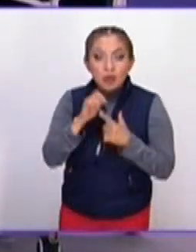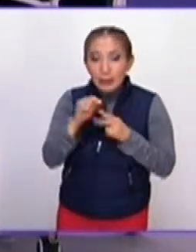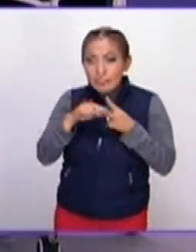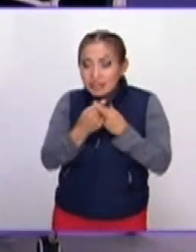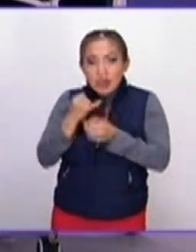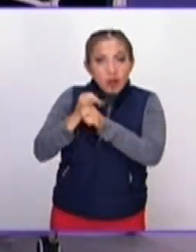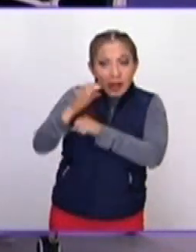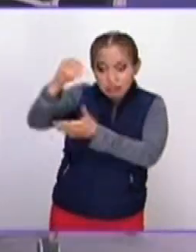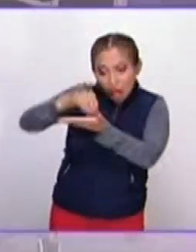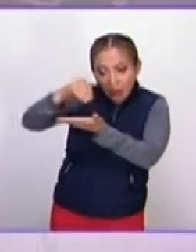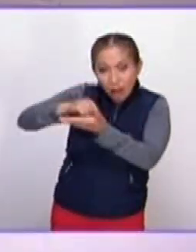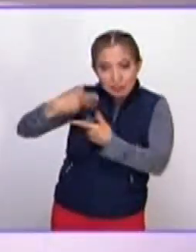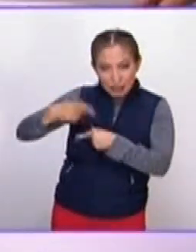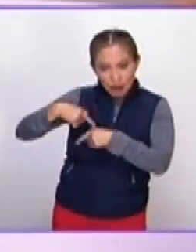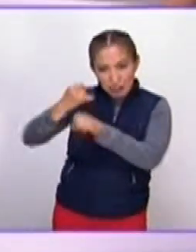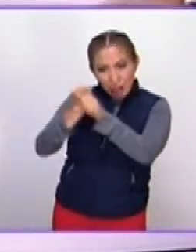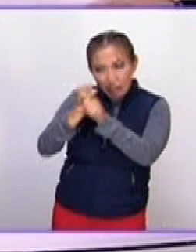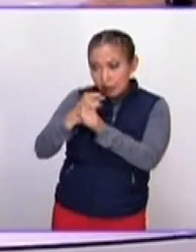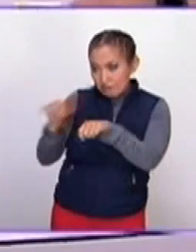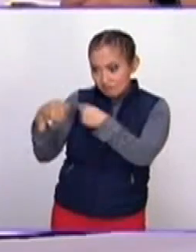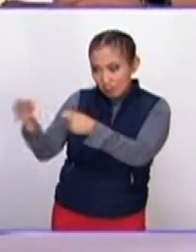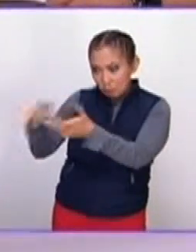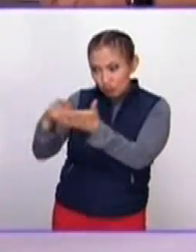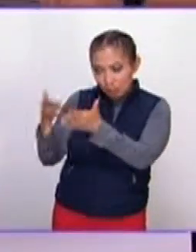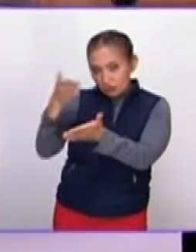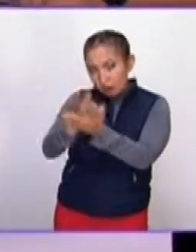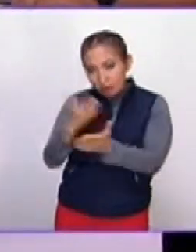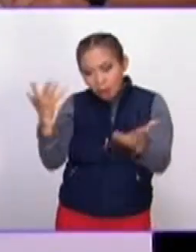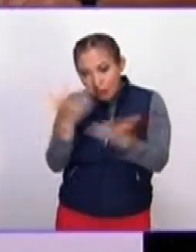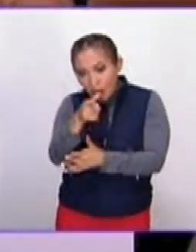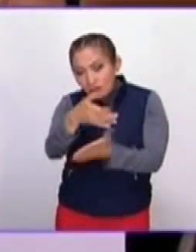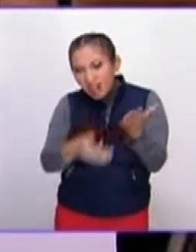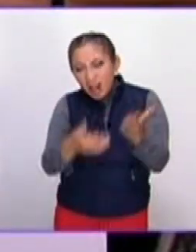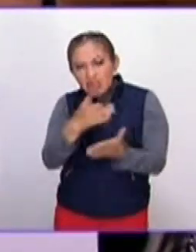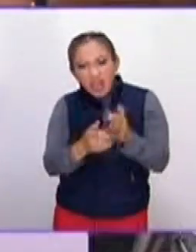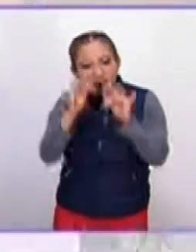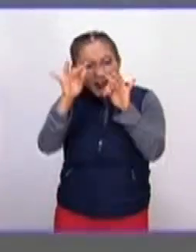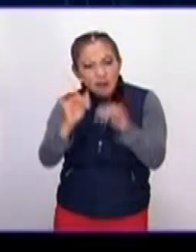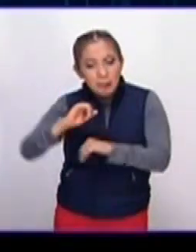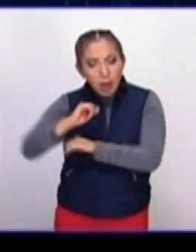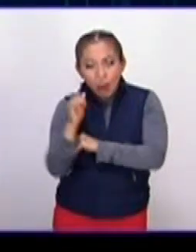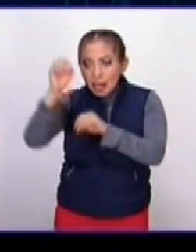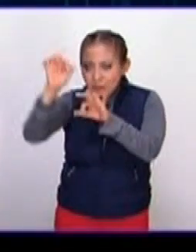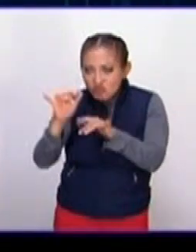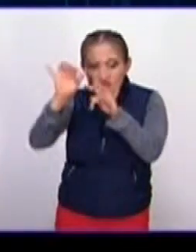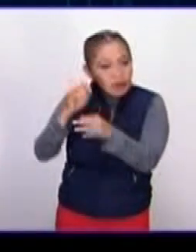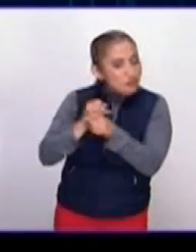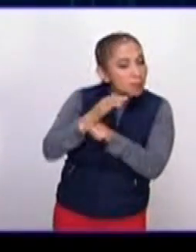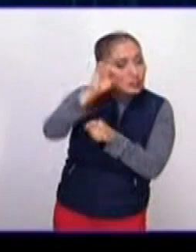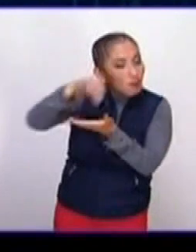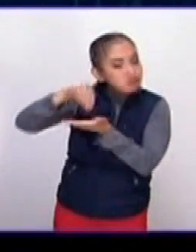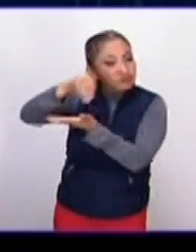estos datos, los investigadores asignados en el proyecto se dieron cuenta que hacía falta una base de datos para ir vaciando justamente